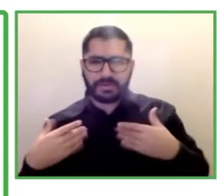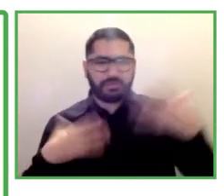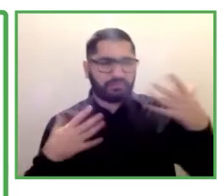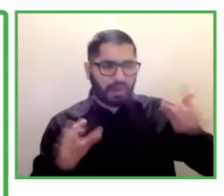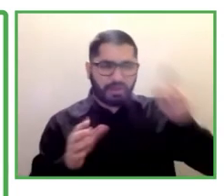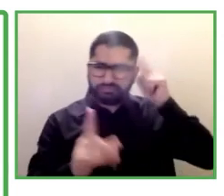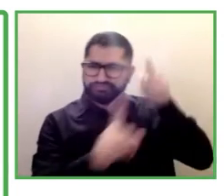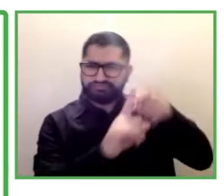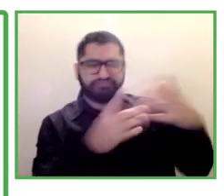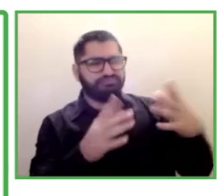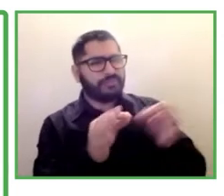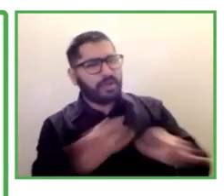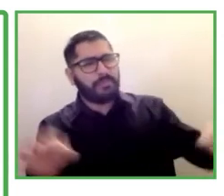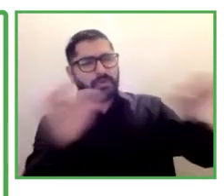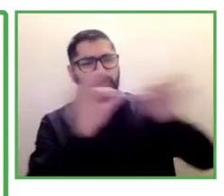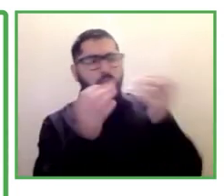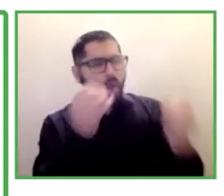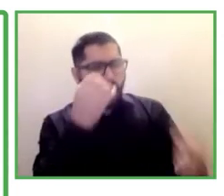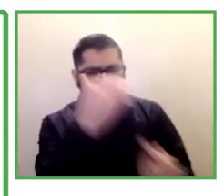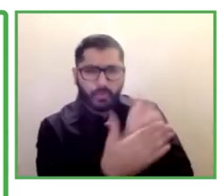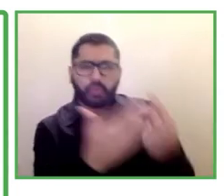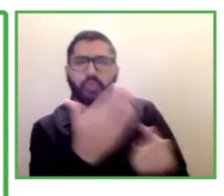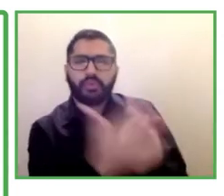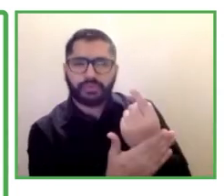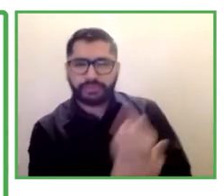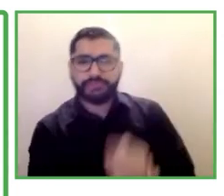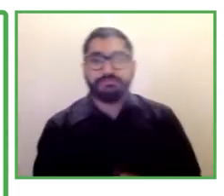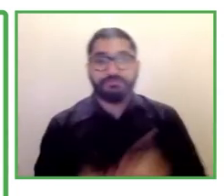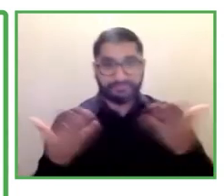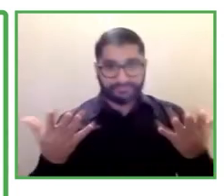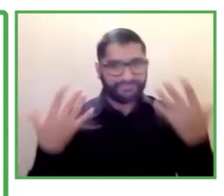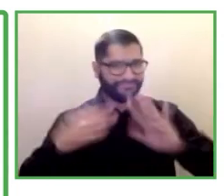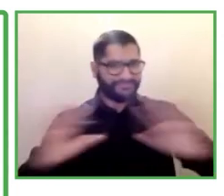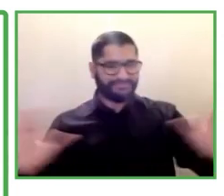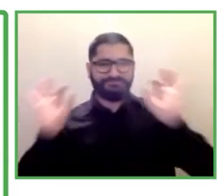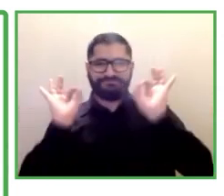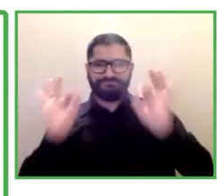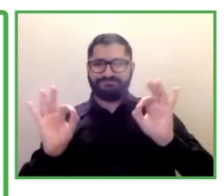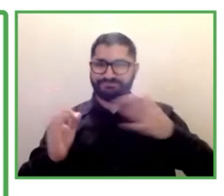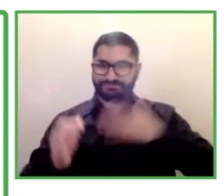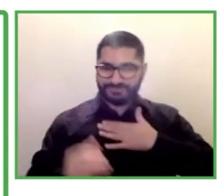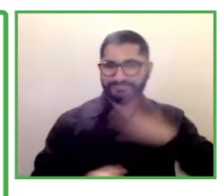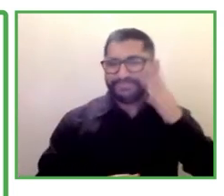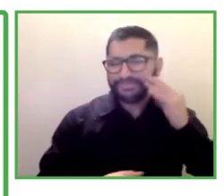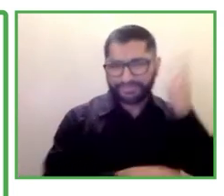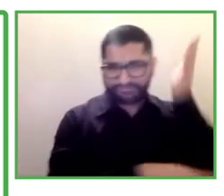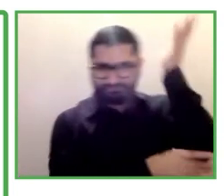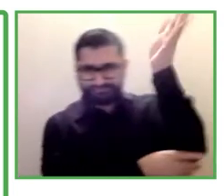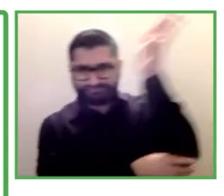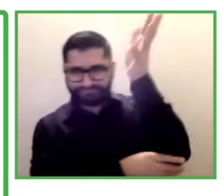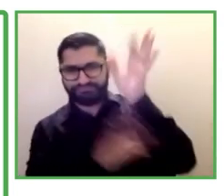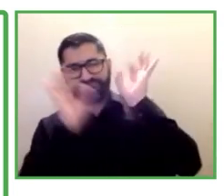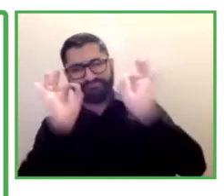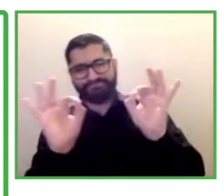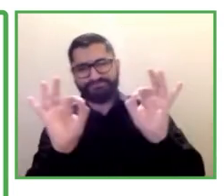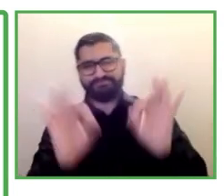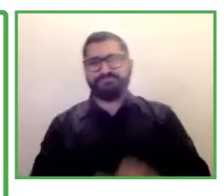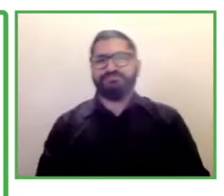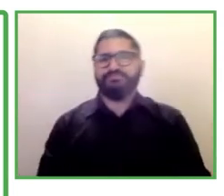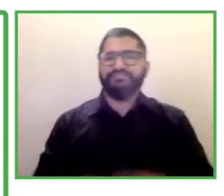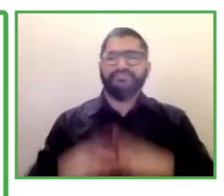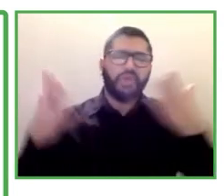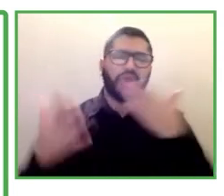Muy bien, eso es todo lo que tenía que decirles el día de hoy. Muchas gracias por haberme invitado y disfruten de su día. Gracias.